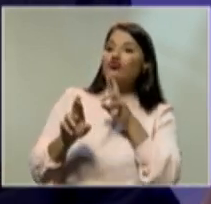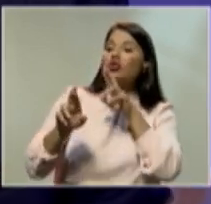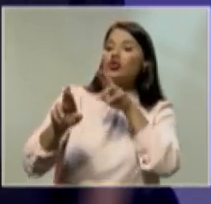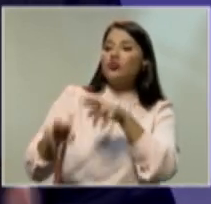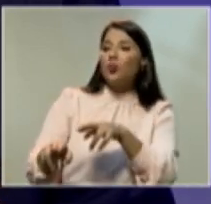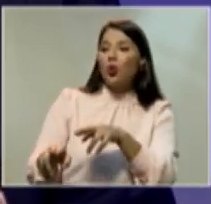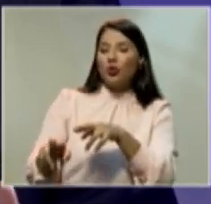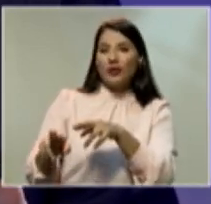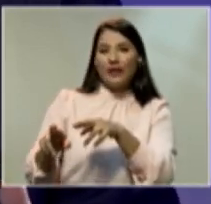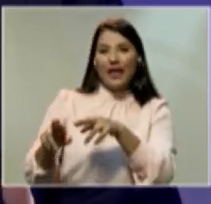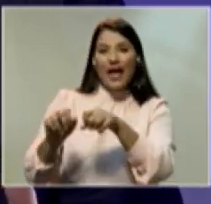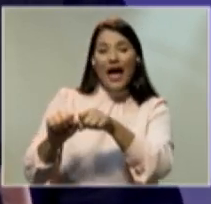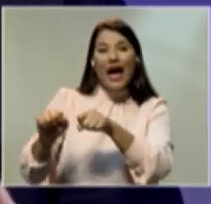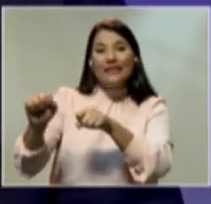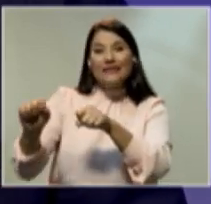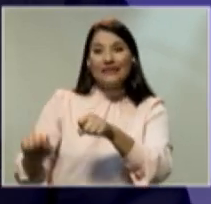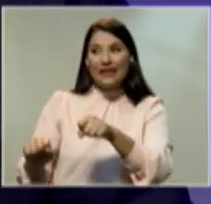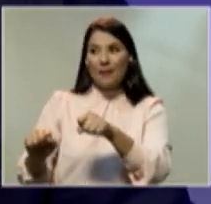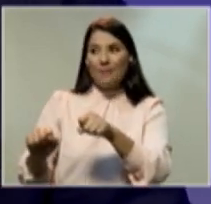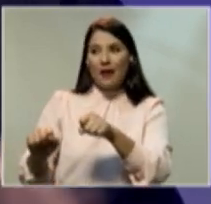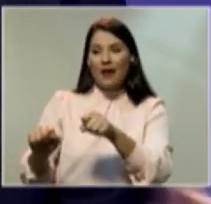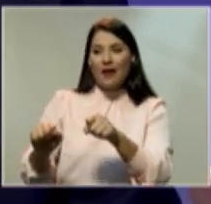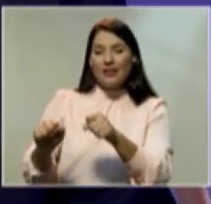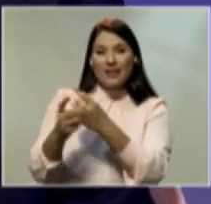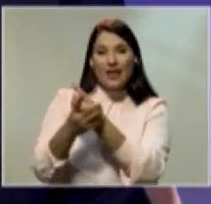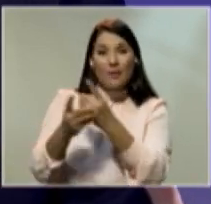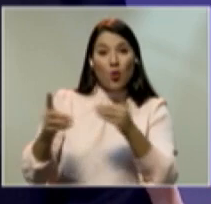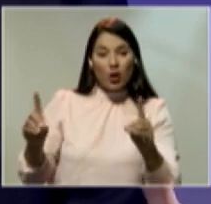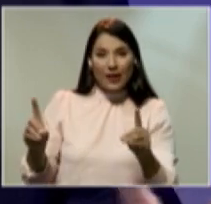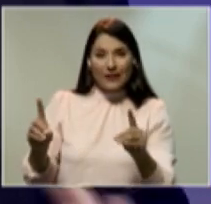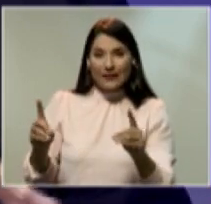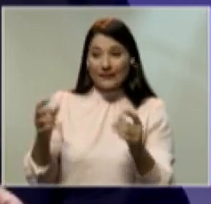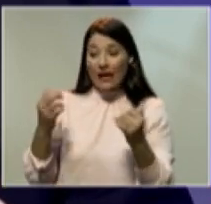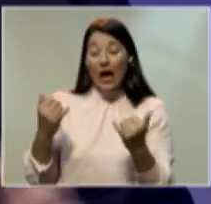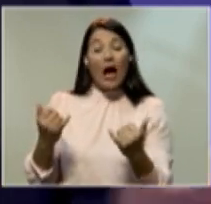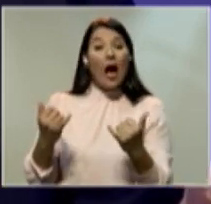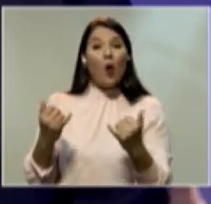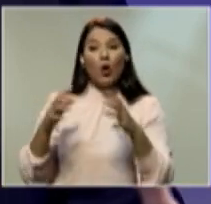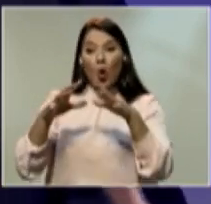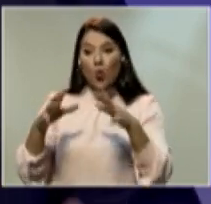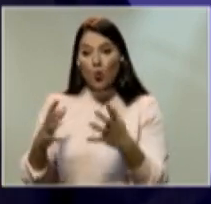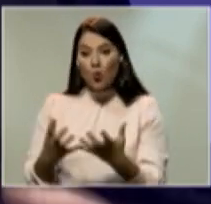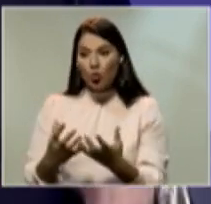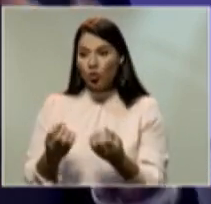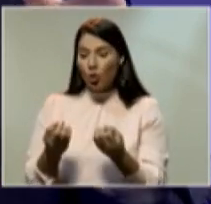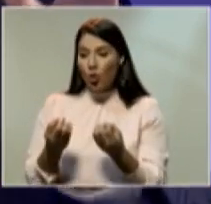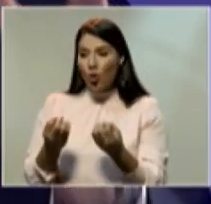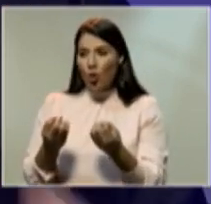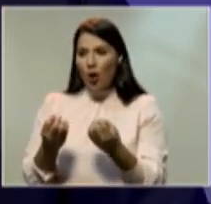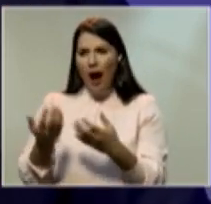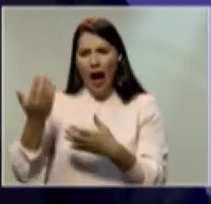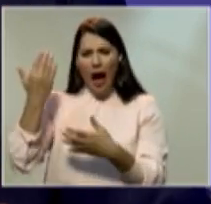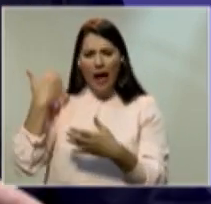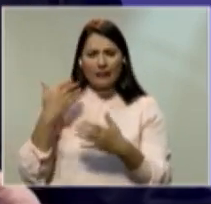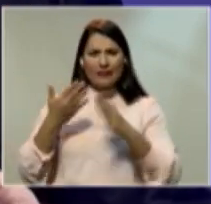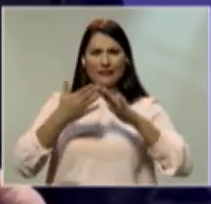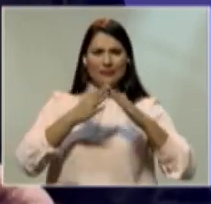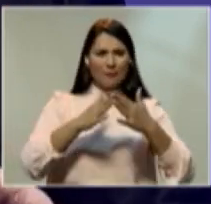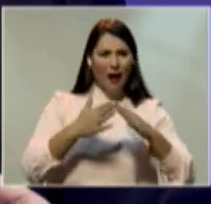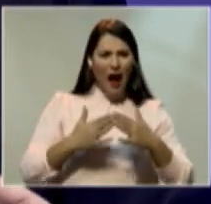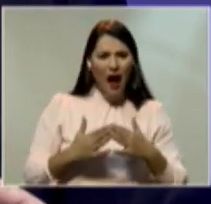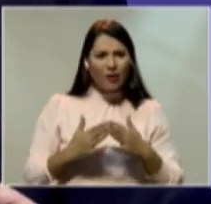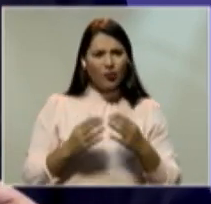de las democracias liberales a una lógica espacial que ya no existe, de un mundo muy inteligible donde había barrios obreros,